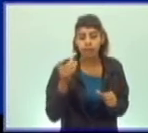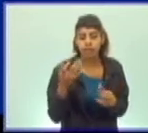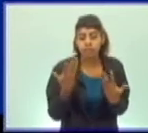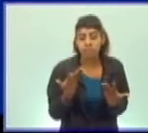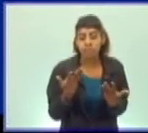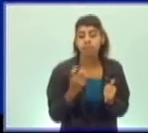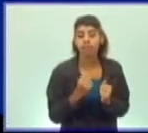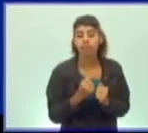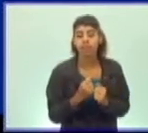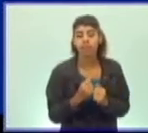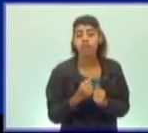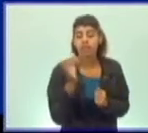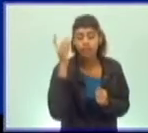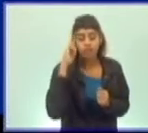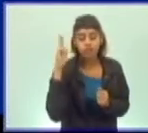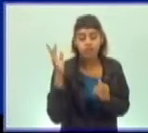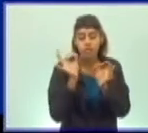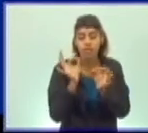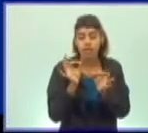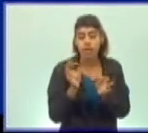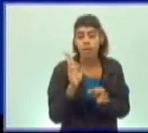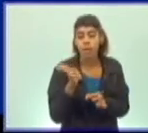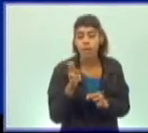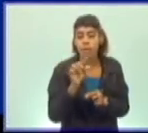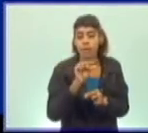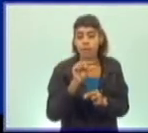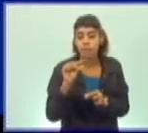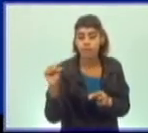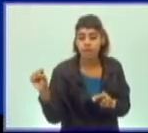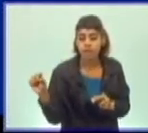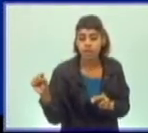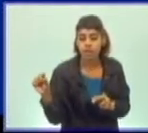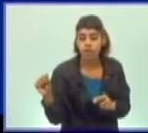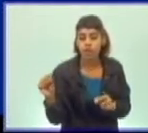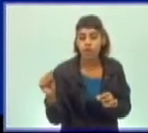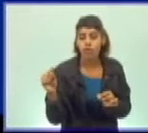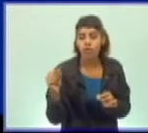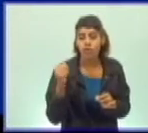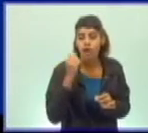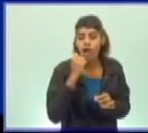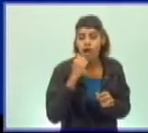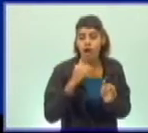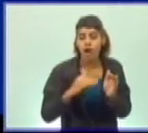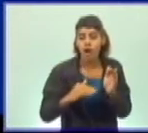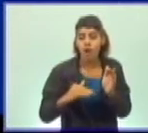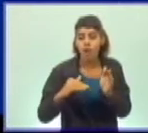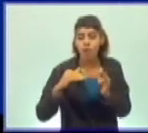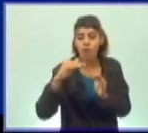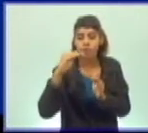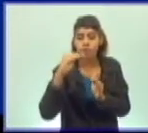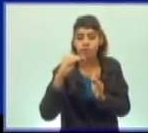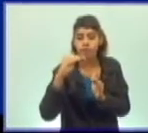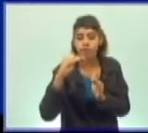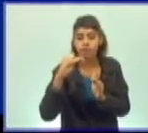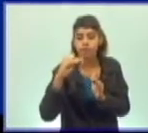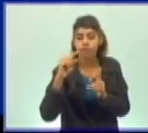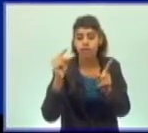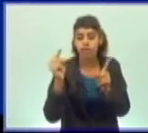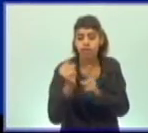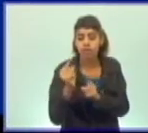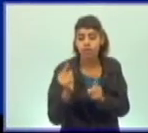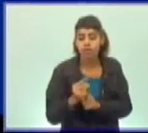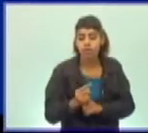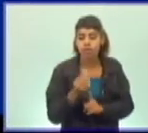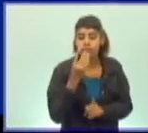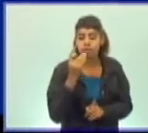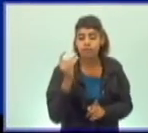un periodo, en la medida que aumenta el número atómico, disminuyen. Pero además sabemos que los elementos metálicos que están al